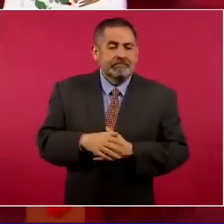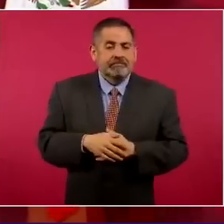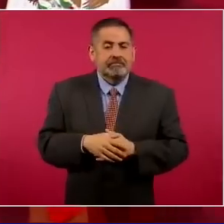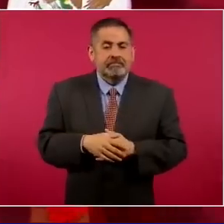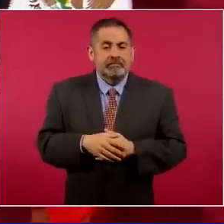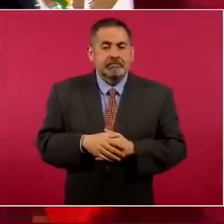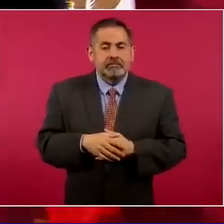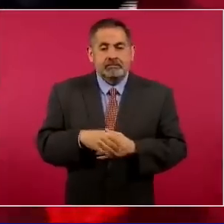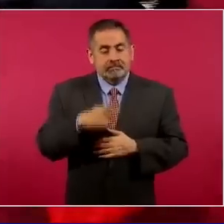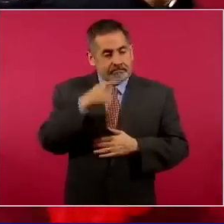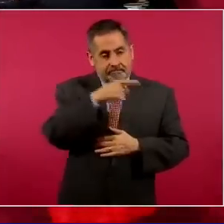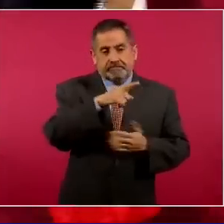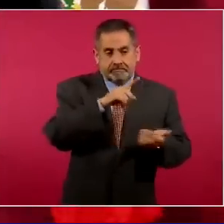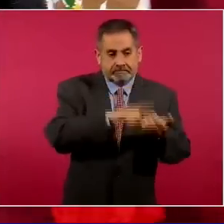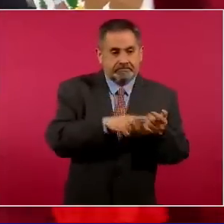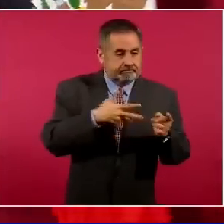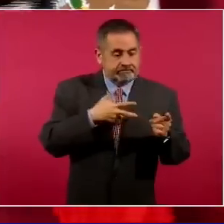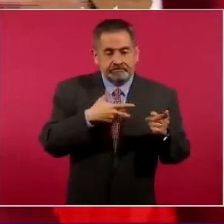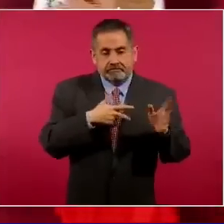sin embargo sí tienen